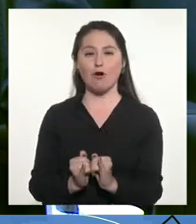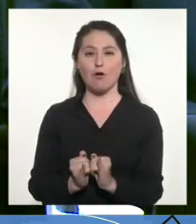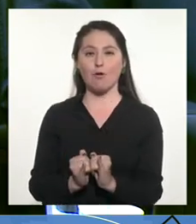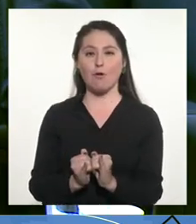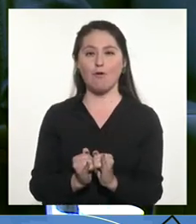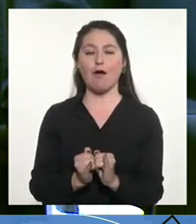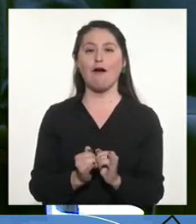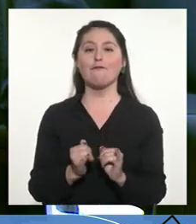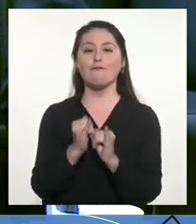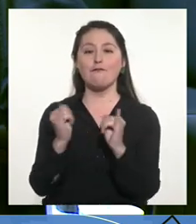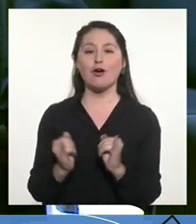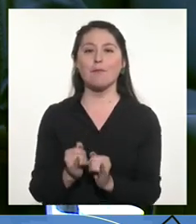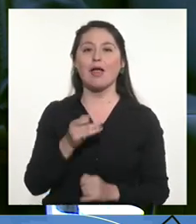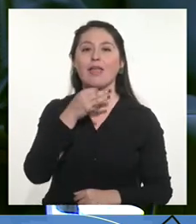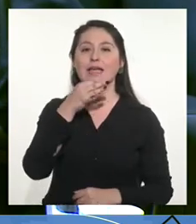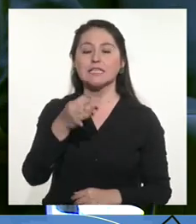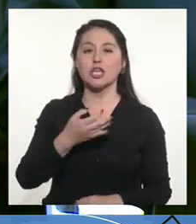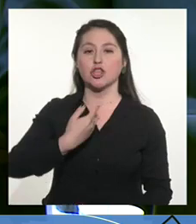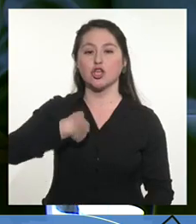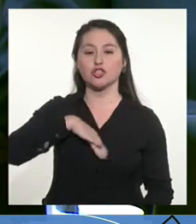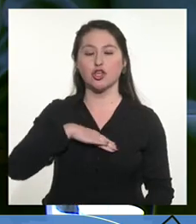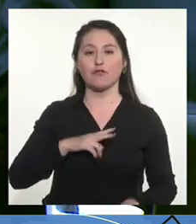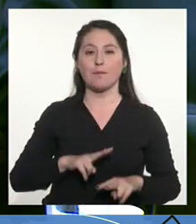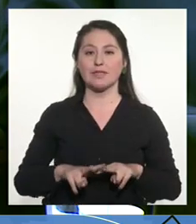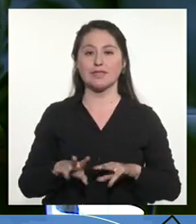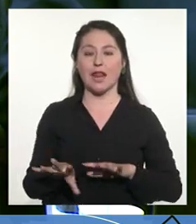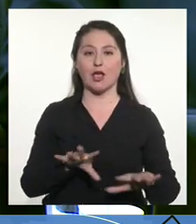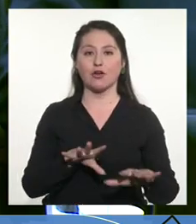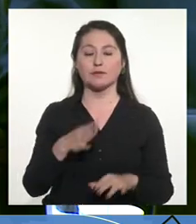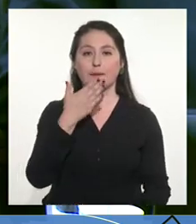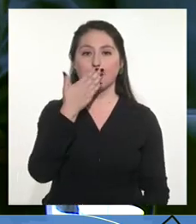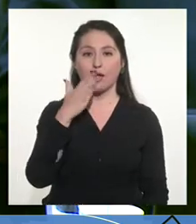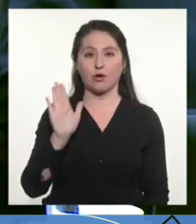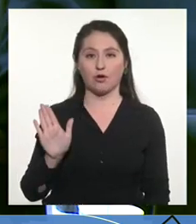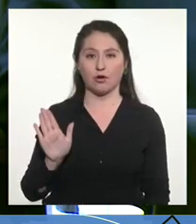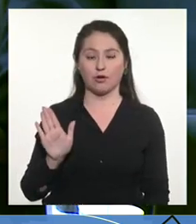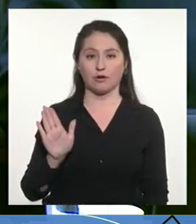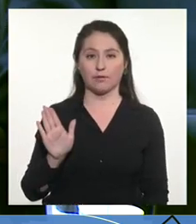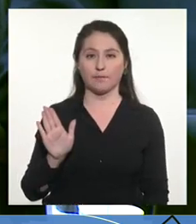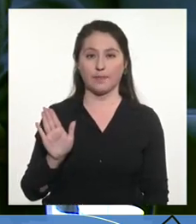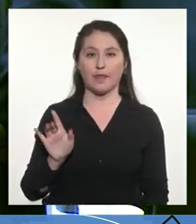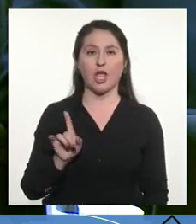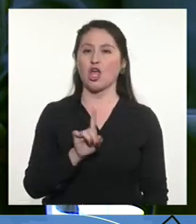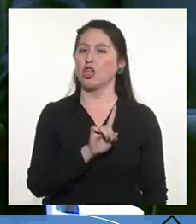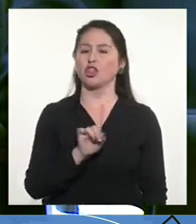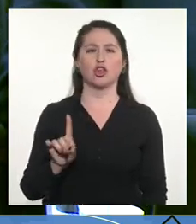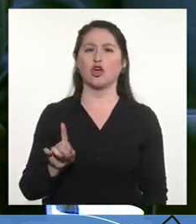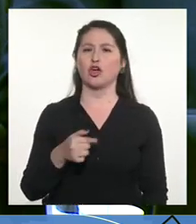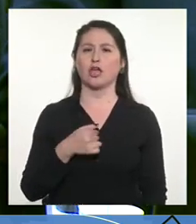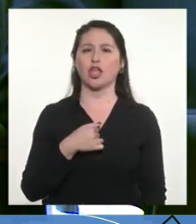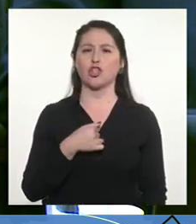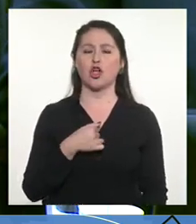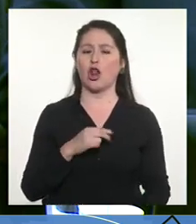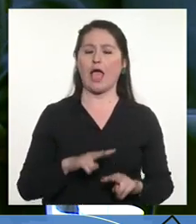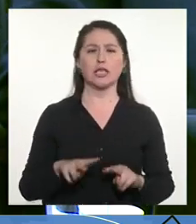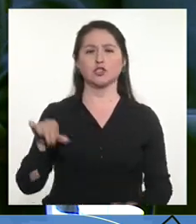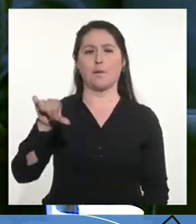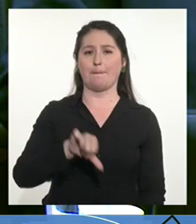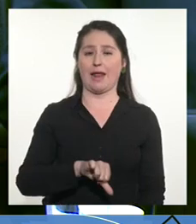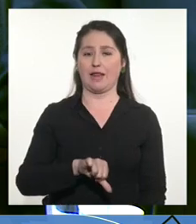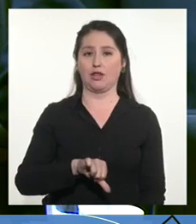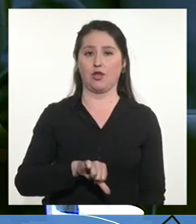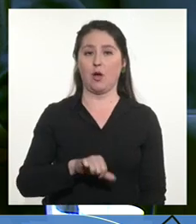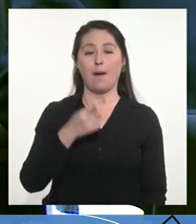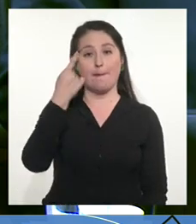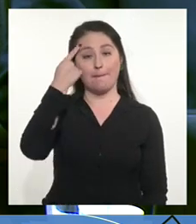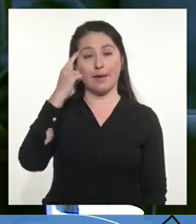decir vamos a hacer las cosas de una mejor manera no es que no es que uno haya hecho las cosas de mala manera no pero si se